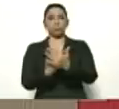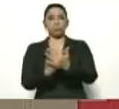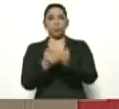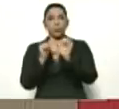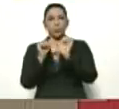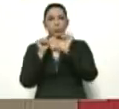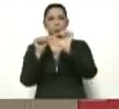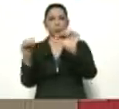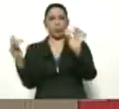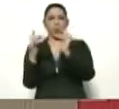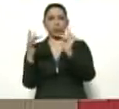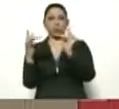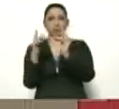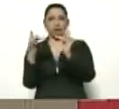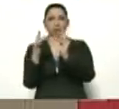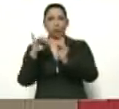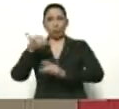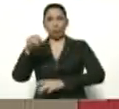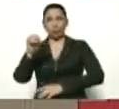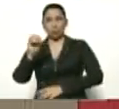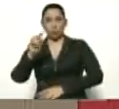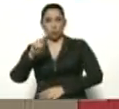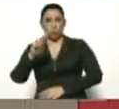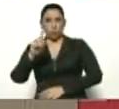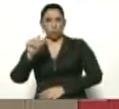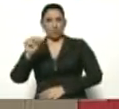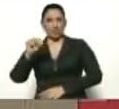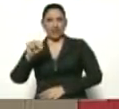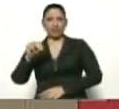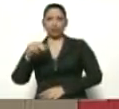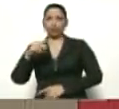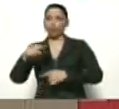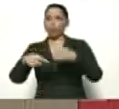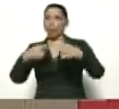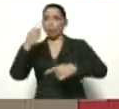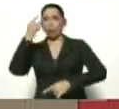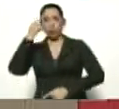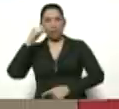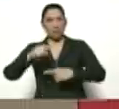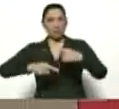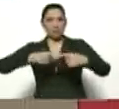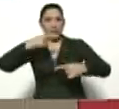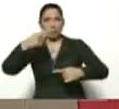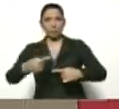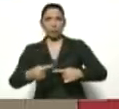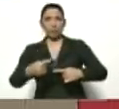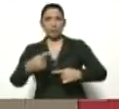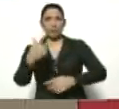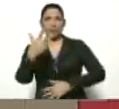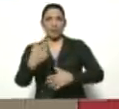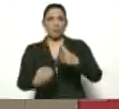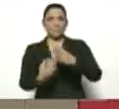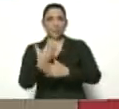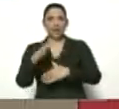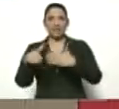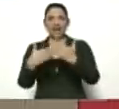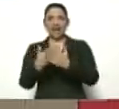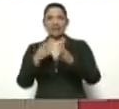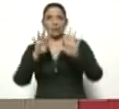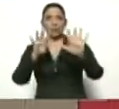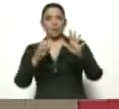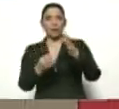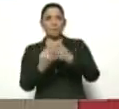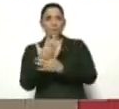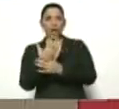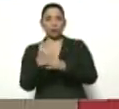mantuvo contacto con jordan woodrow todos los días posteriores a el 3 de mayo y hasta el 9 de mayo